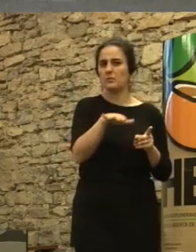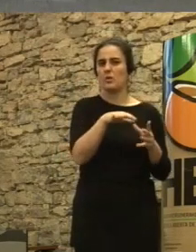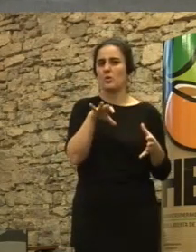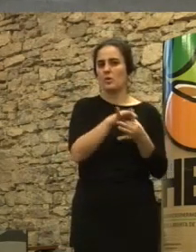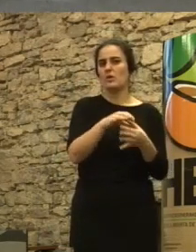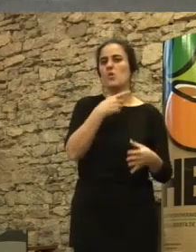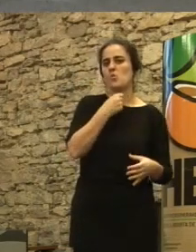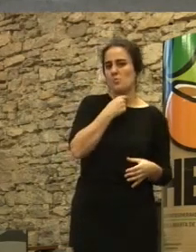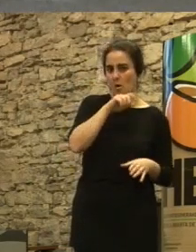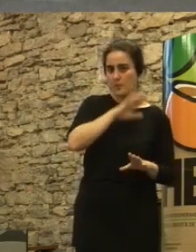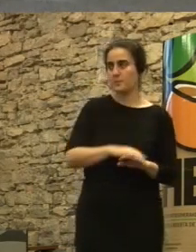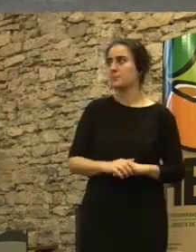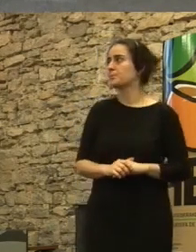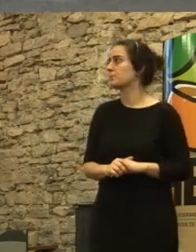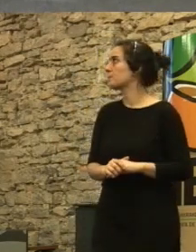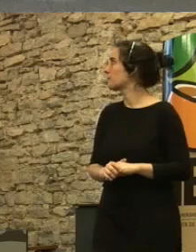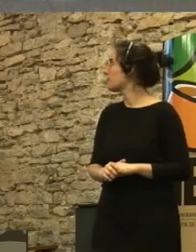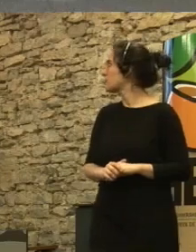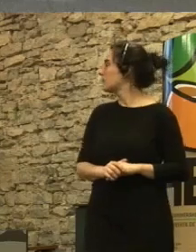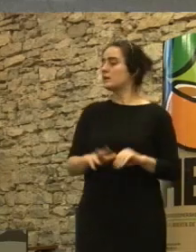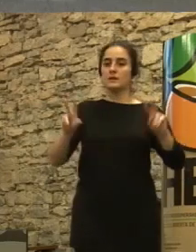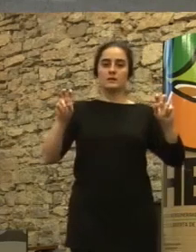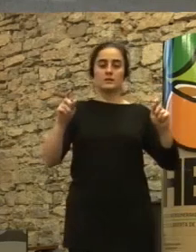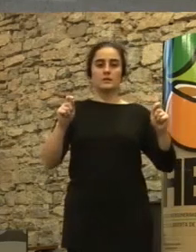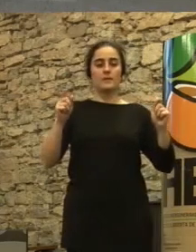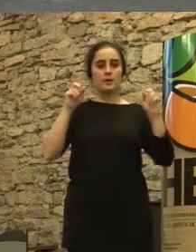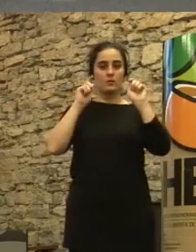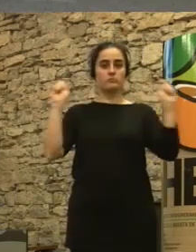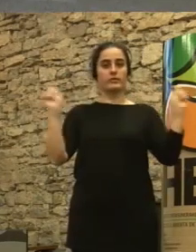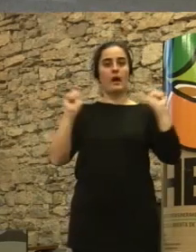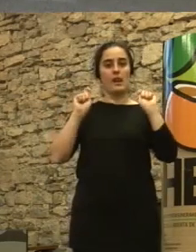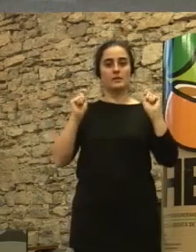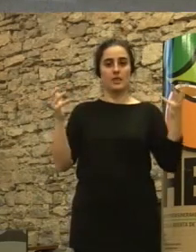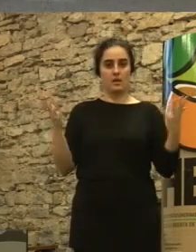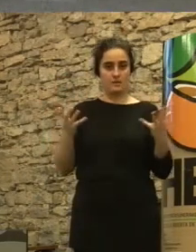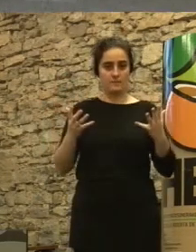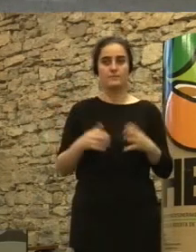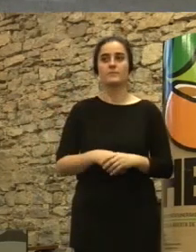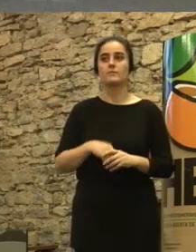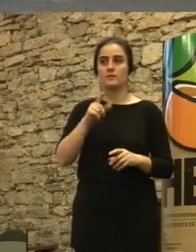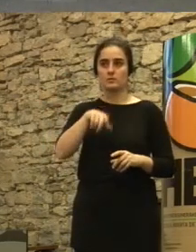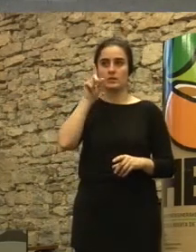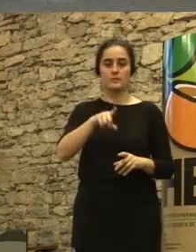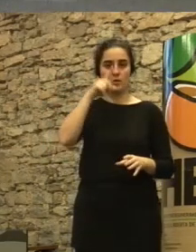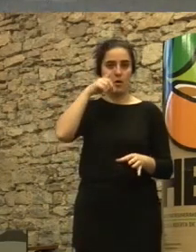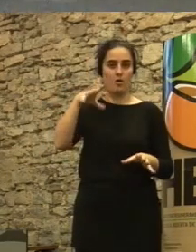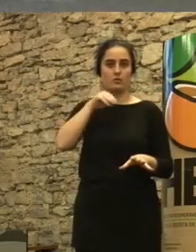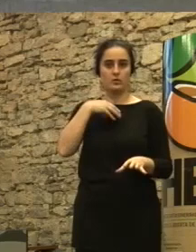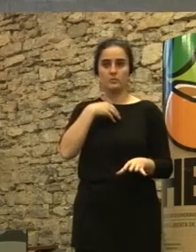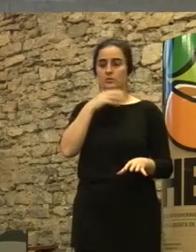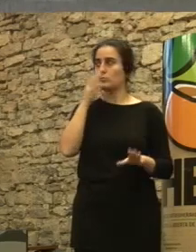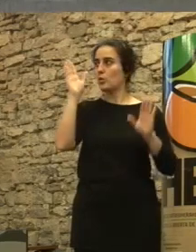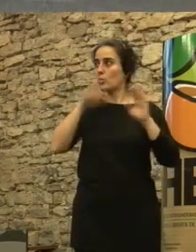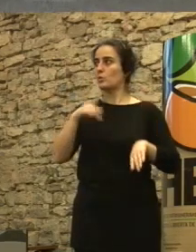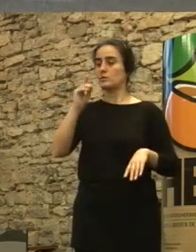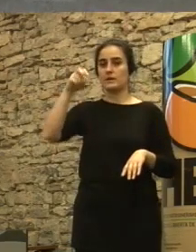¿Vale? Es otra cosa también importante. Lo de las alertas de emergencia, otra cosa súper importante, y esto es algo que es incomprensible y que nos asusta un montón. En la última dana, esta